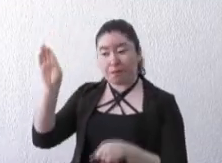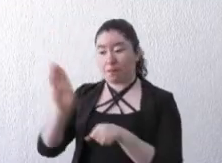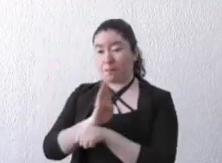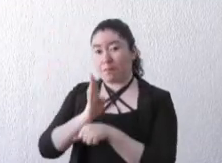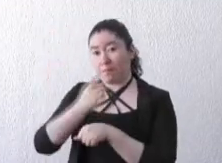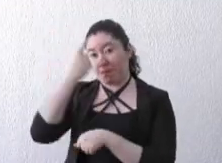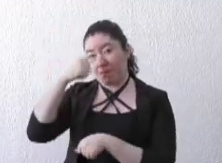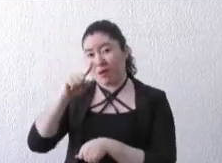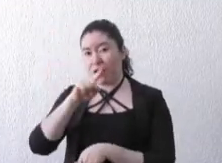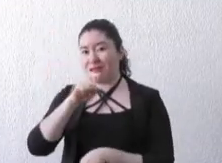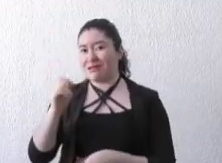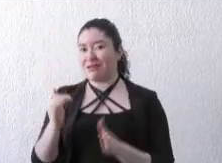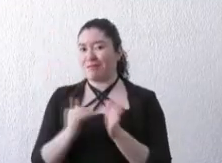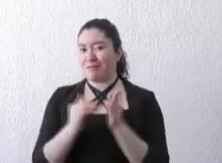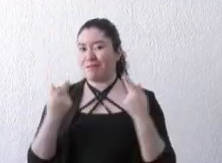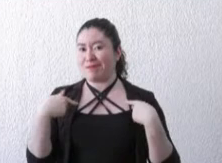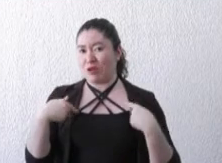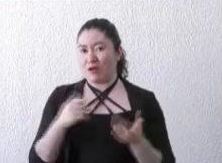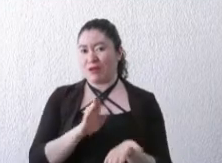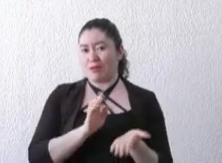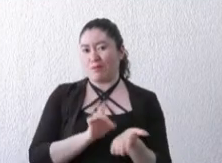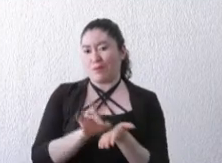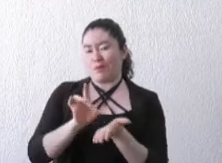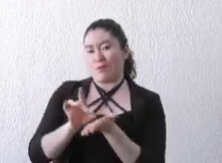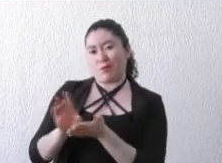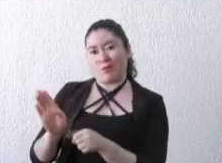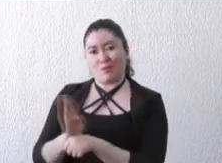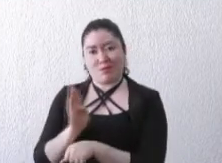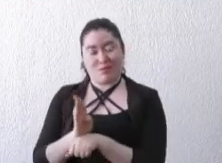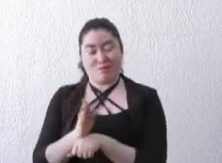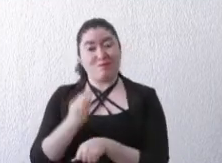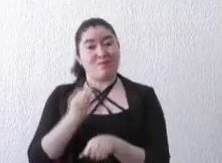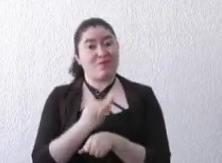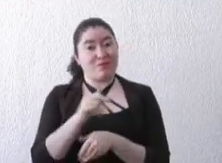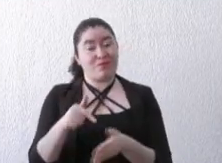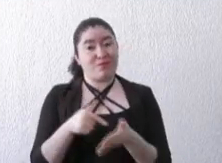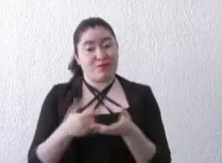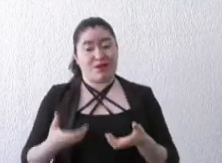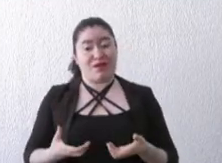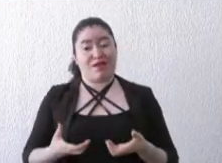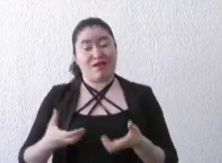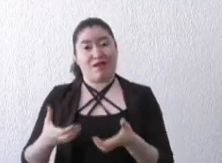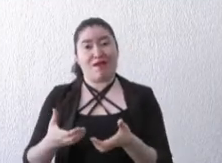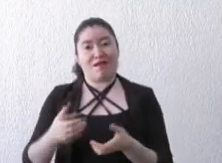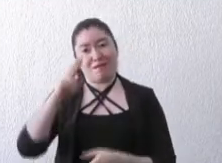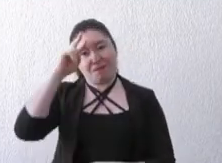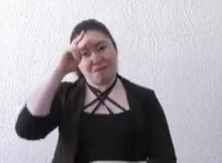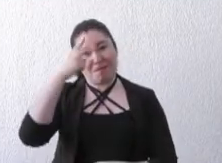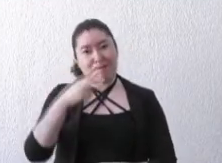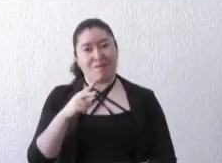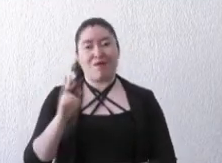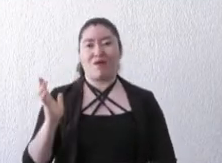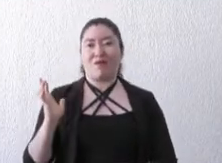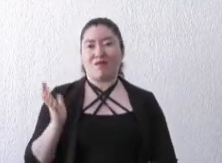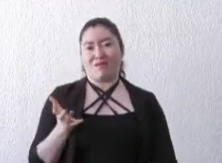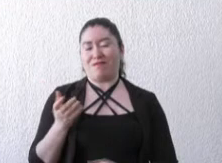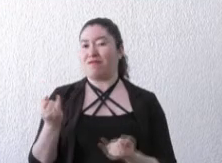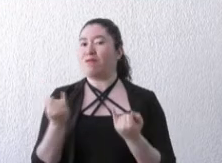personas. Aquí, en esta avenida primigenia, que es la México-Tacuba, se une también con la futura